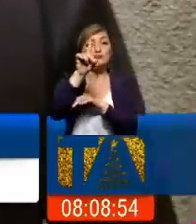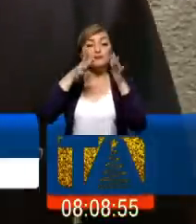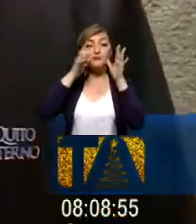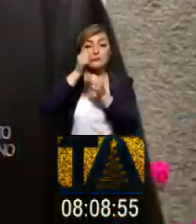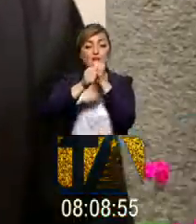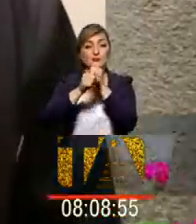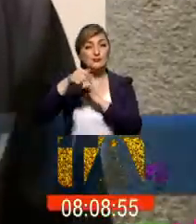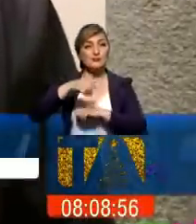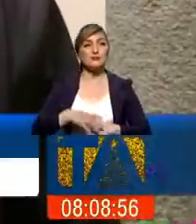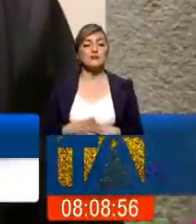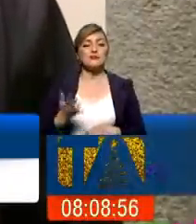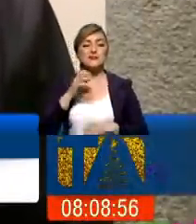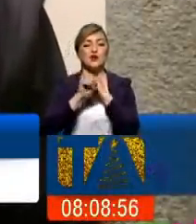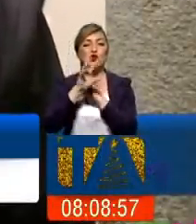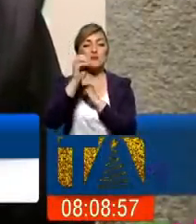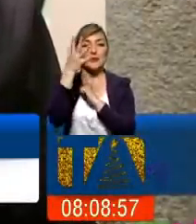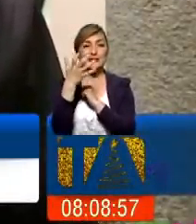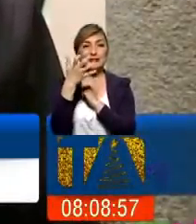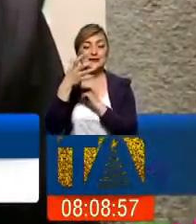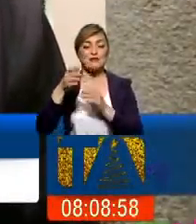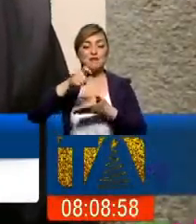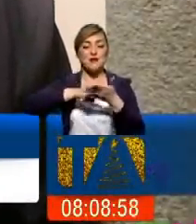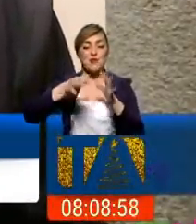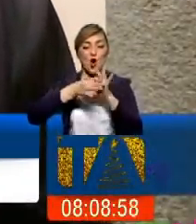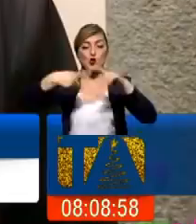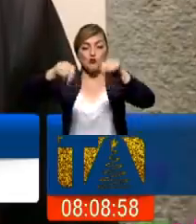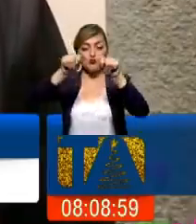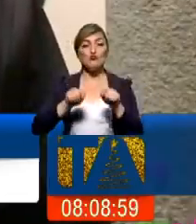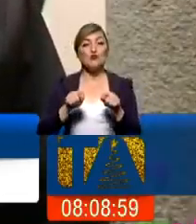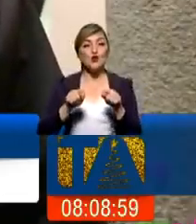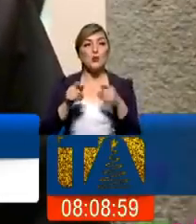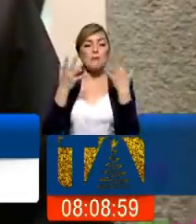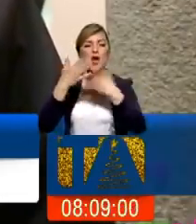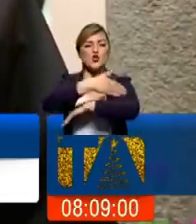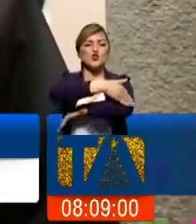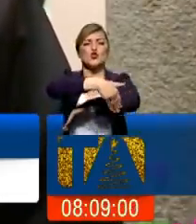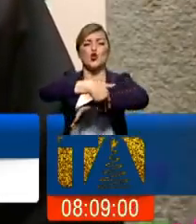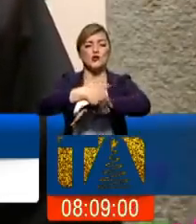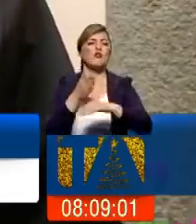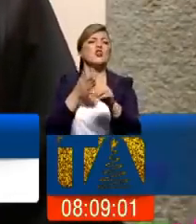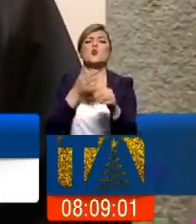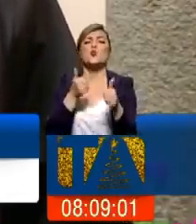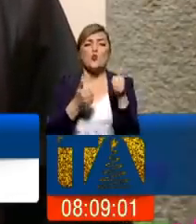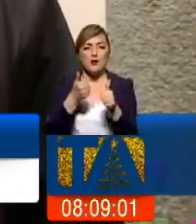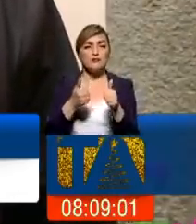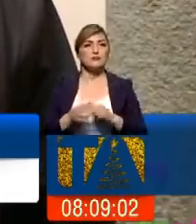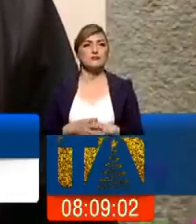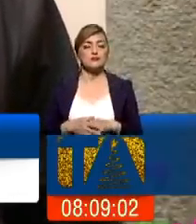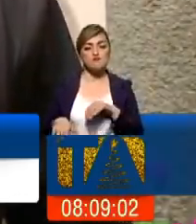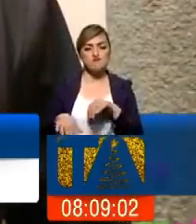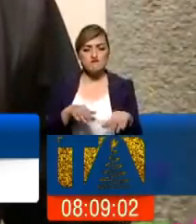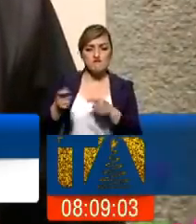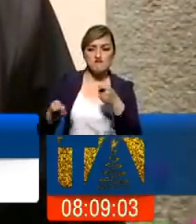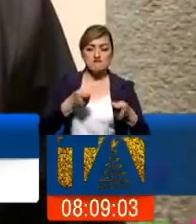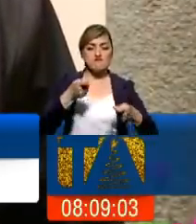en 2015 un convenio con Quito Turismo para el proyecto Manos en la Ronda, que buscaba justamente reactivar la actividad